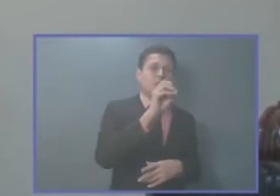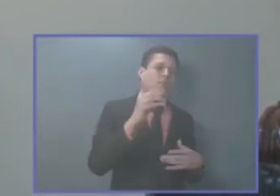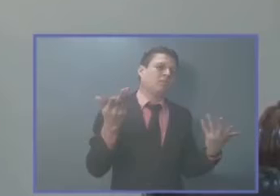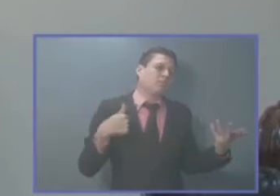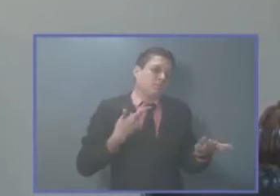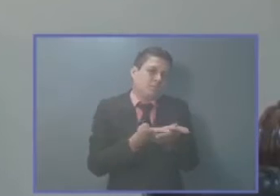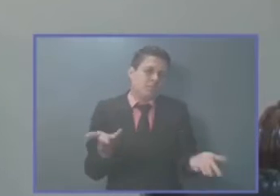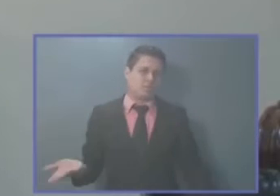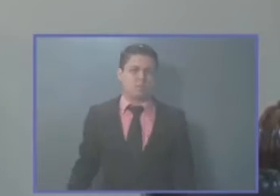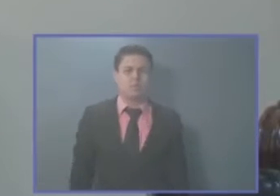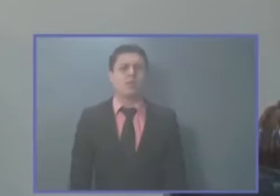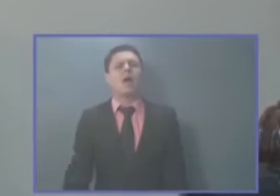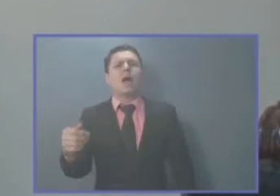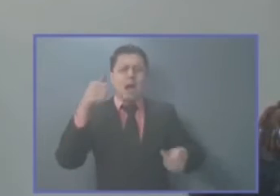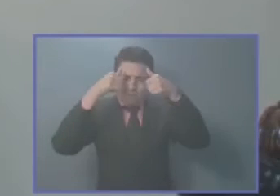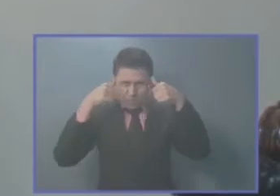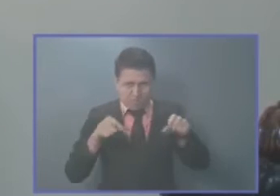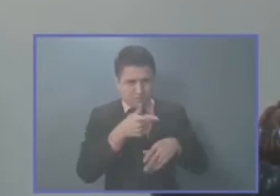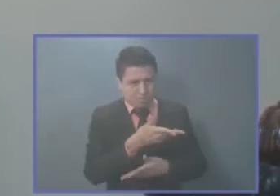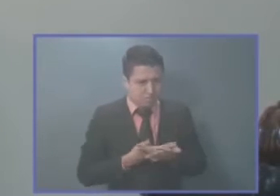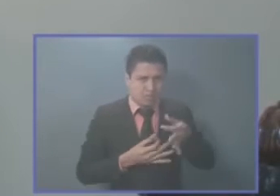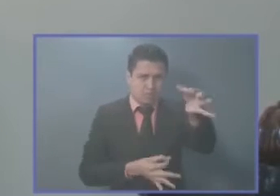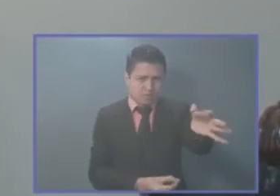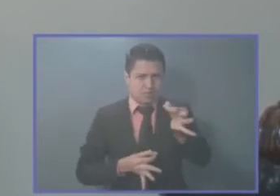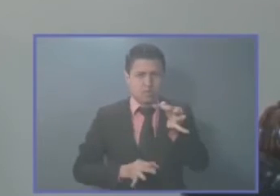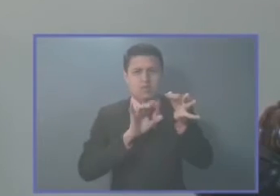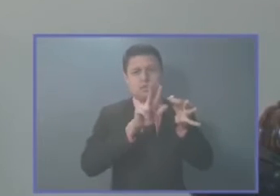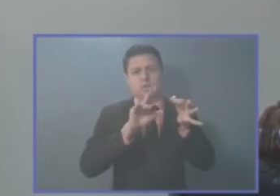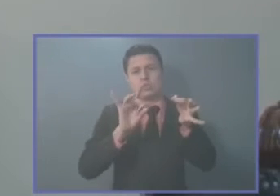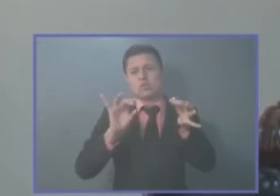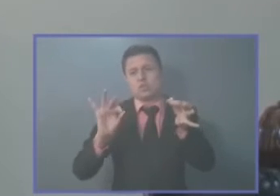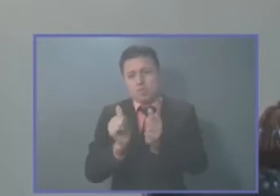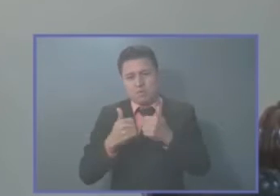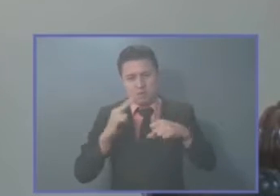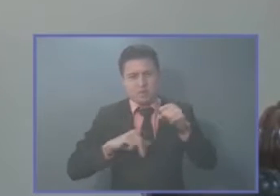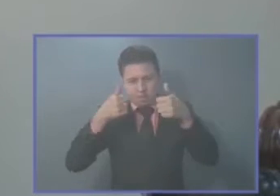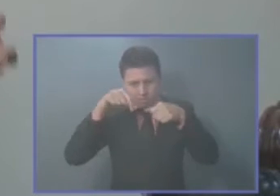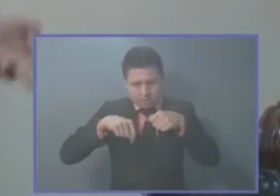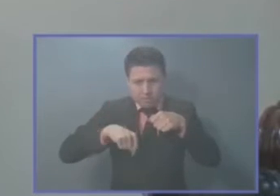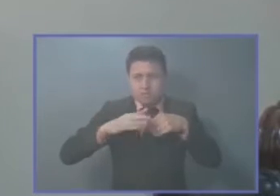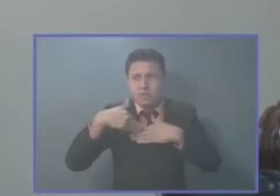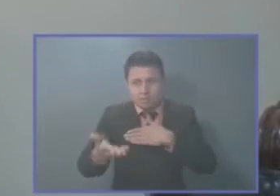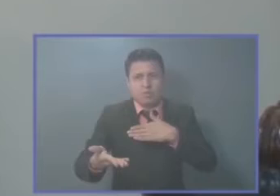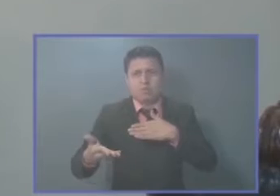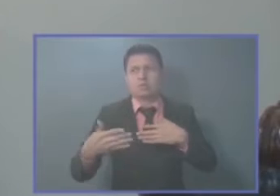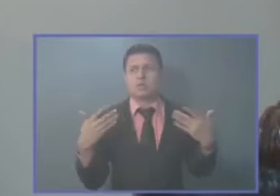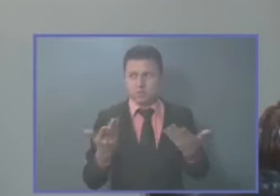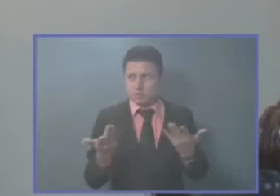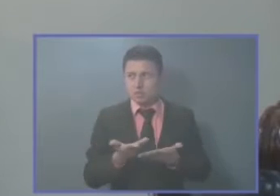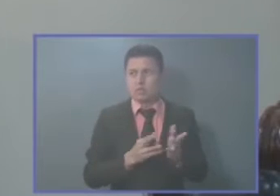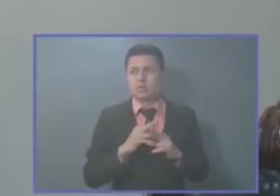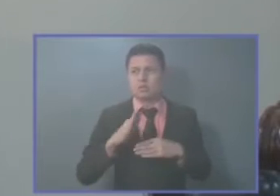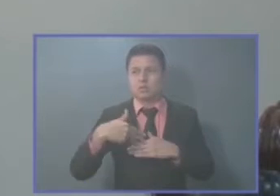Entonces digo yo, ¿por qué no lo aprobamos tal como viene estos 389 millones y ya de aquí para allá? Y el resto, y hacemos la